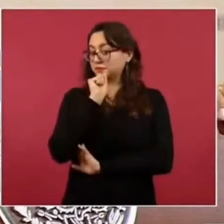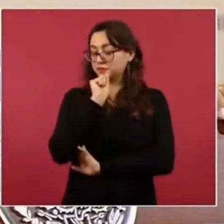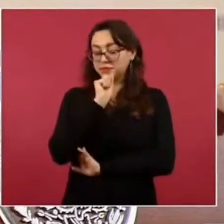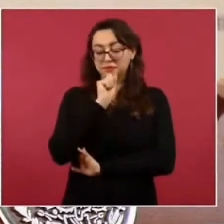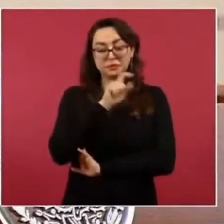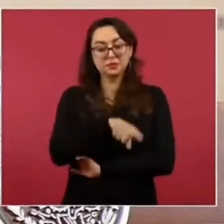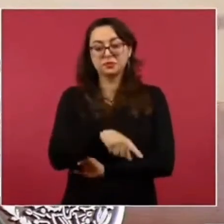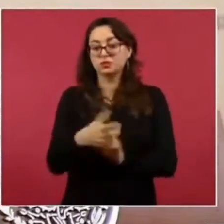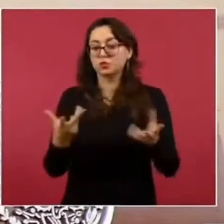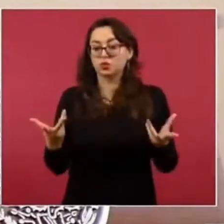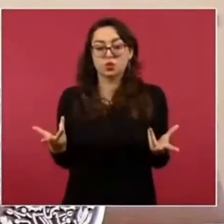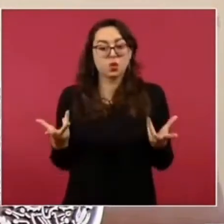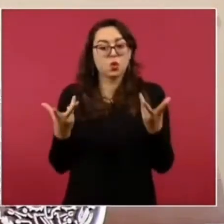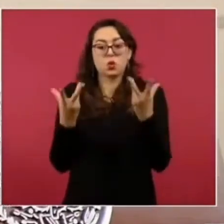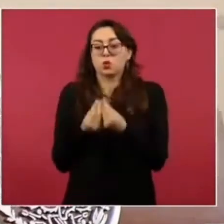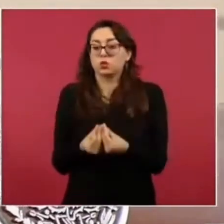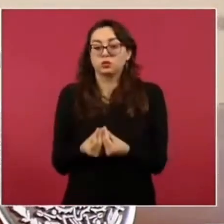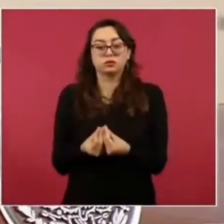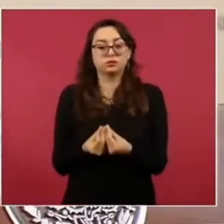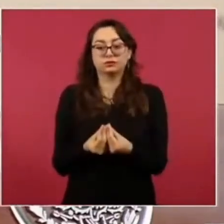el vocero,